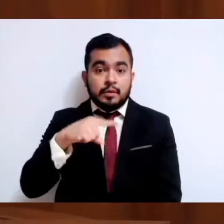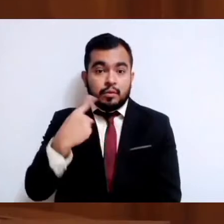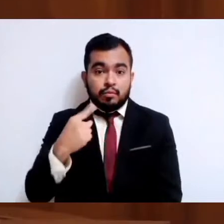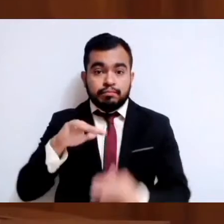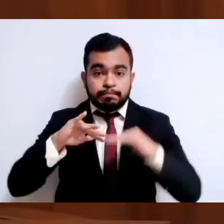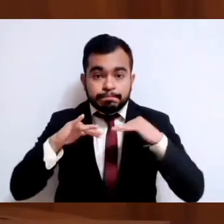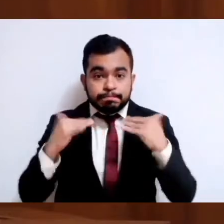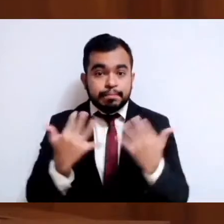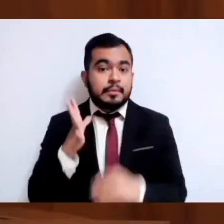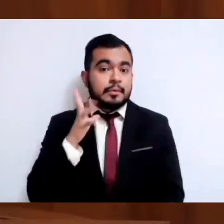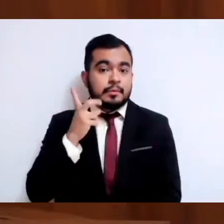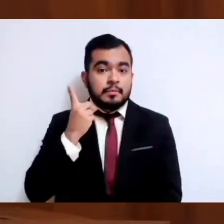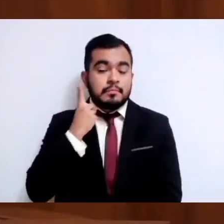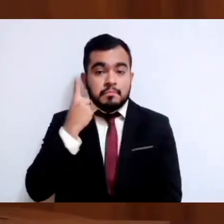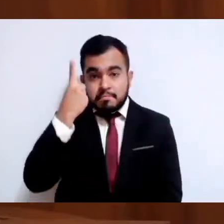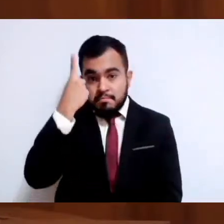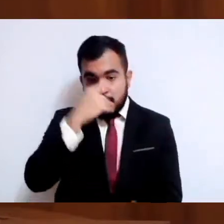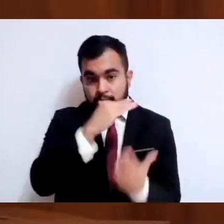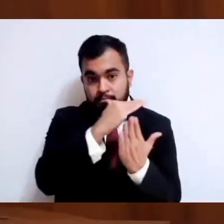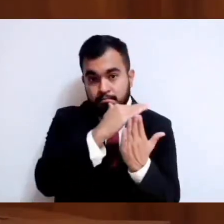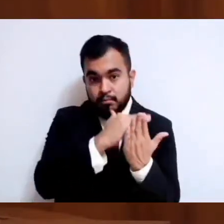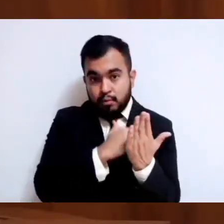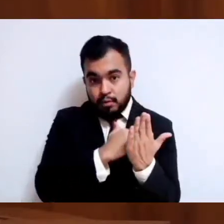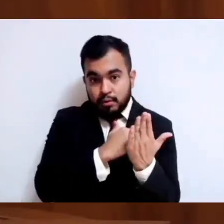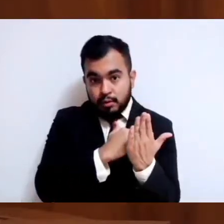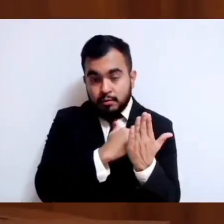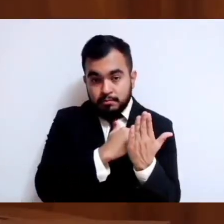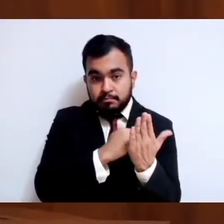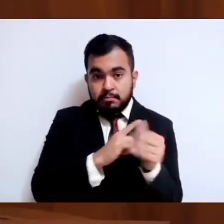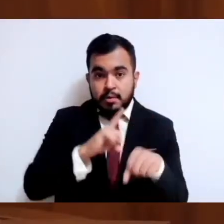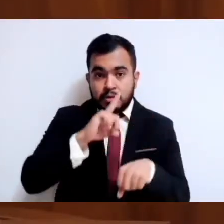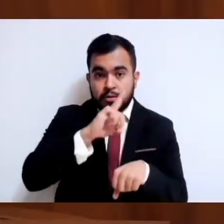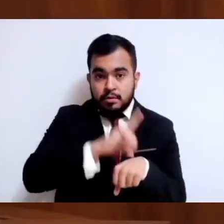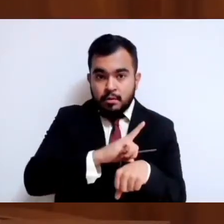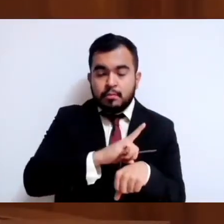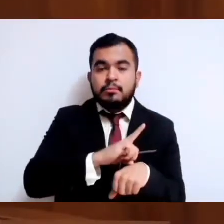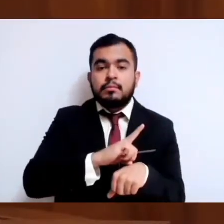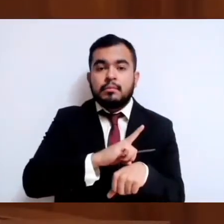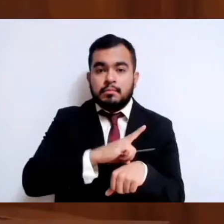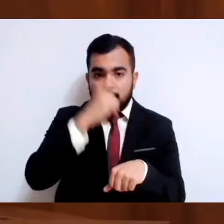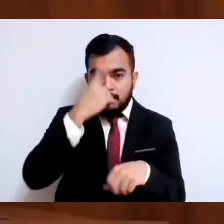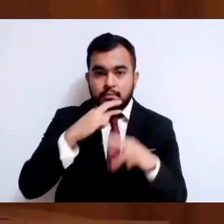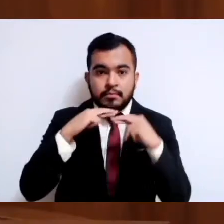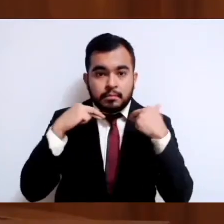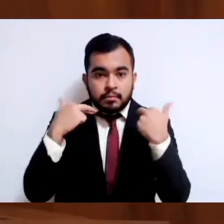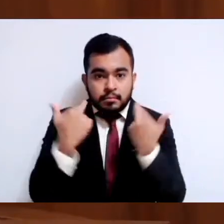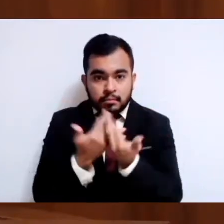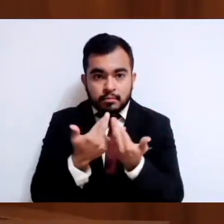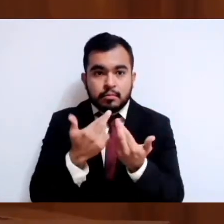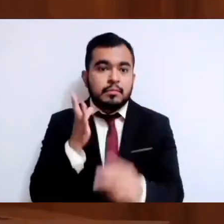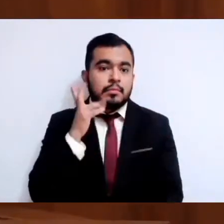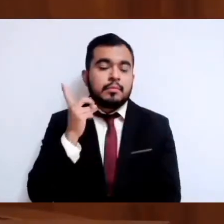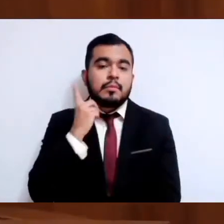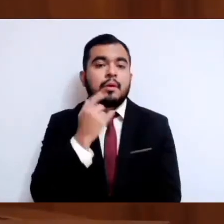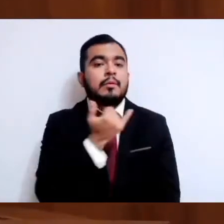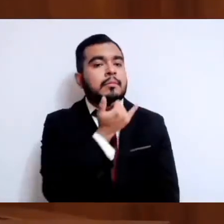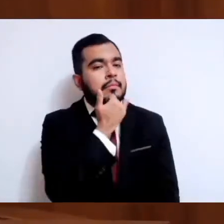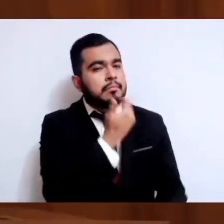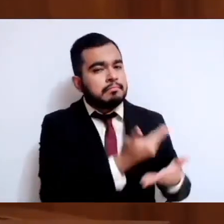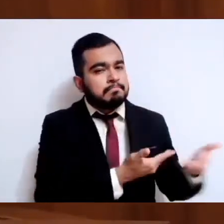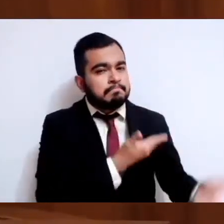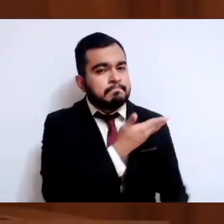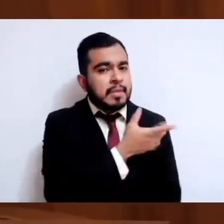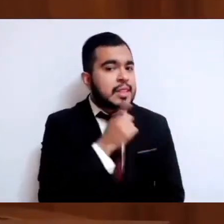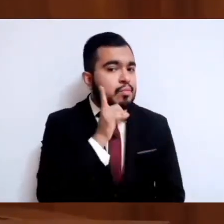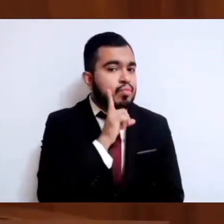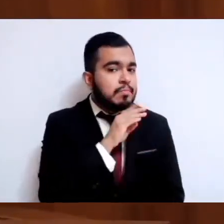su incorporación en el orden del día de la sesión de la legislatura para su discusión y votación.